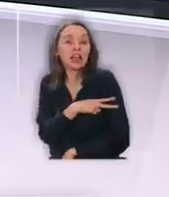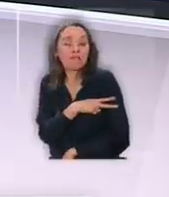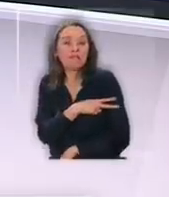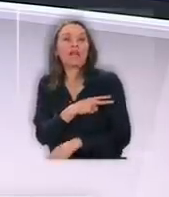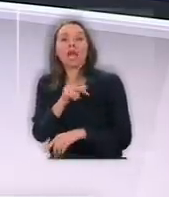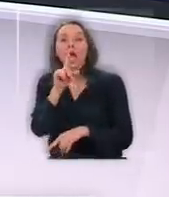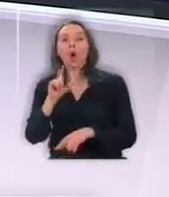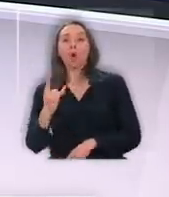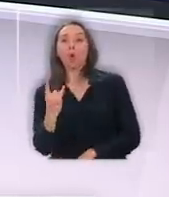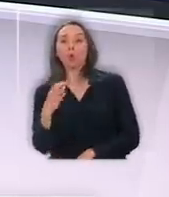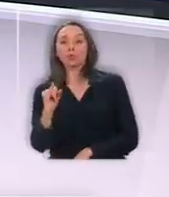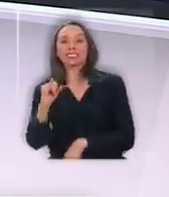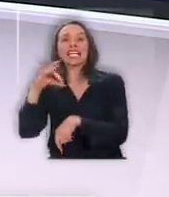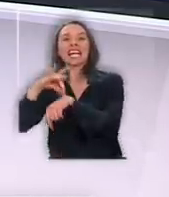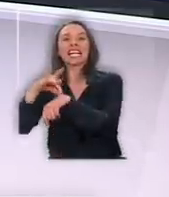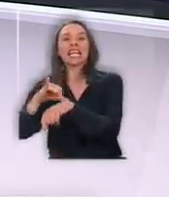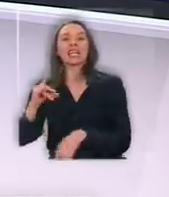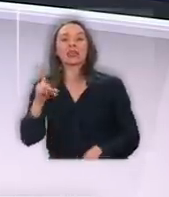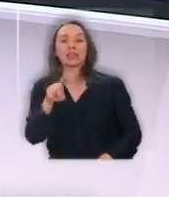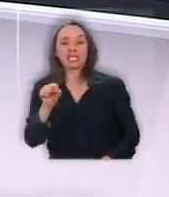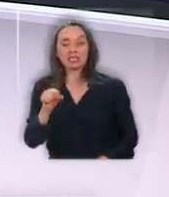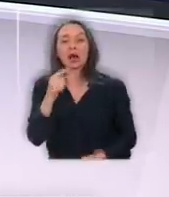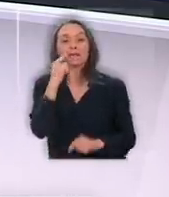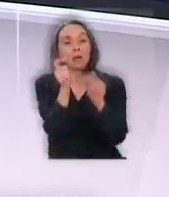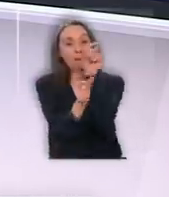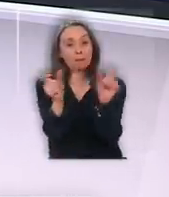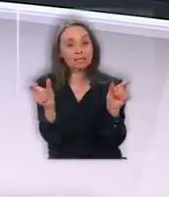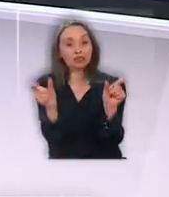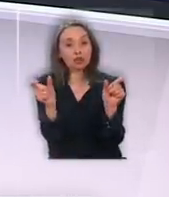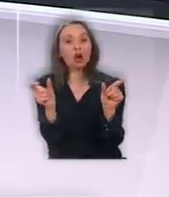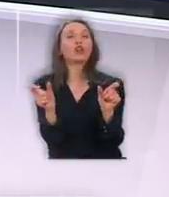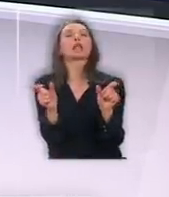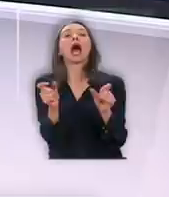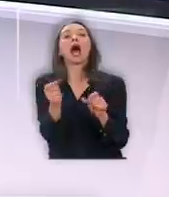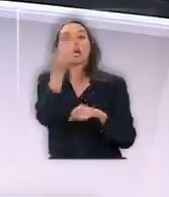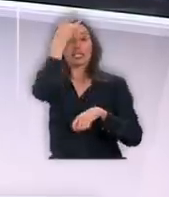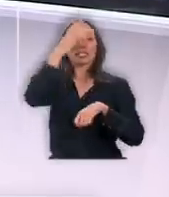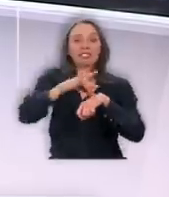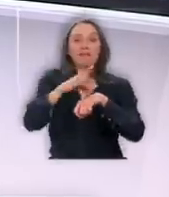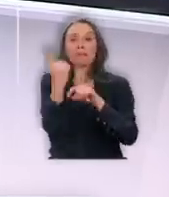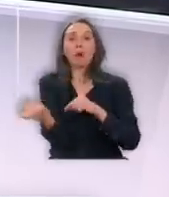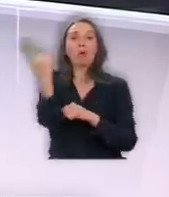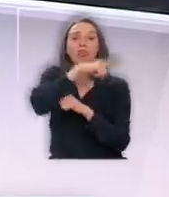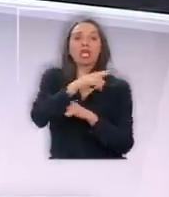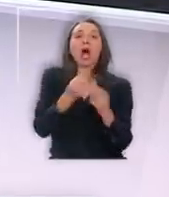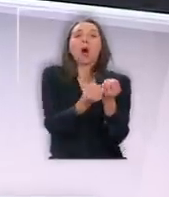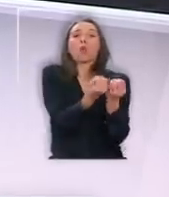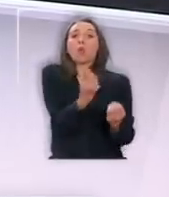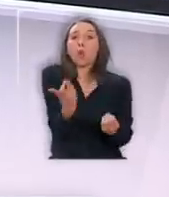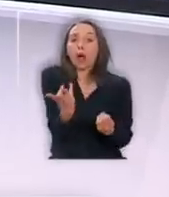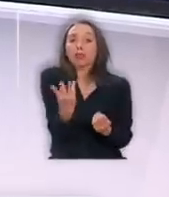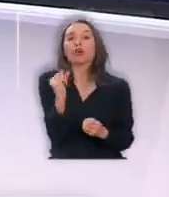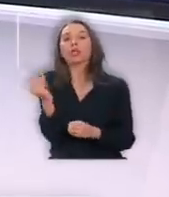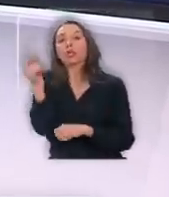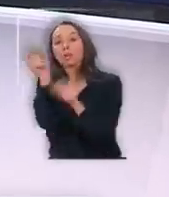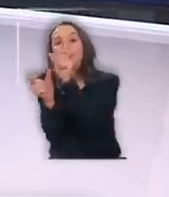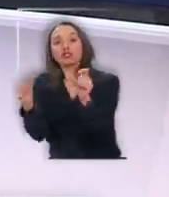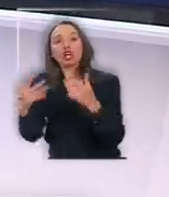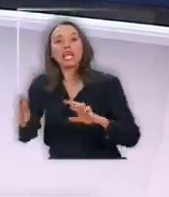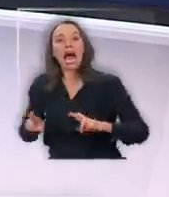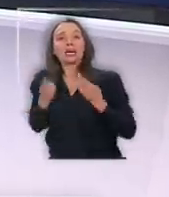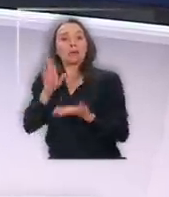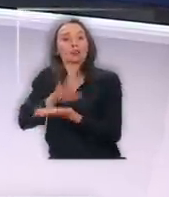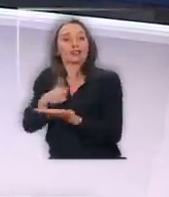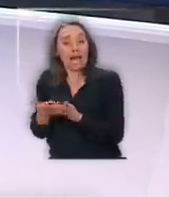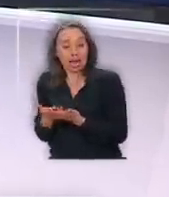Indisa. Tiene que ver con los casos recuperados diarios y los nuevos casos. Acá es interesante ver, doctor, porque naturalmente hemos ido